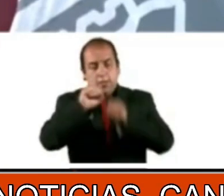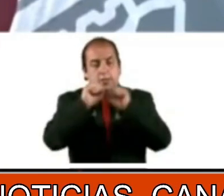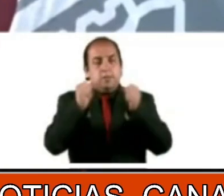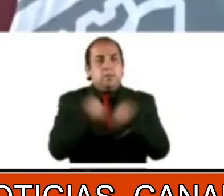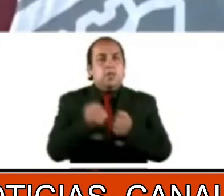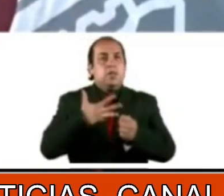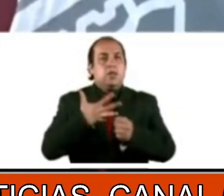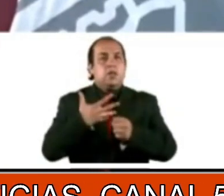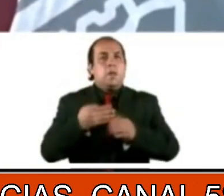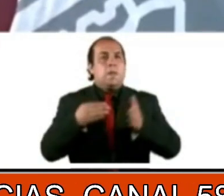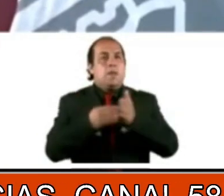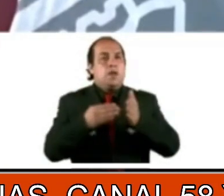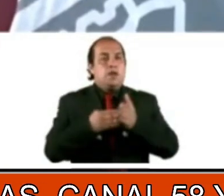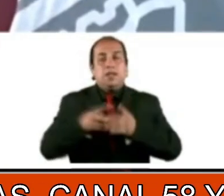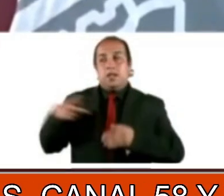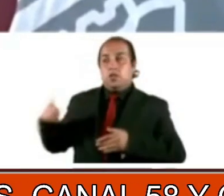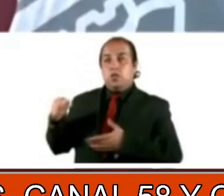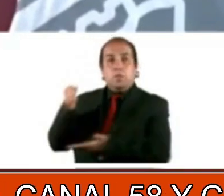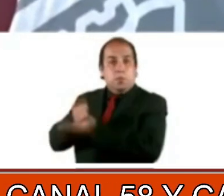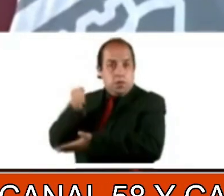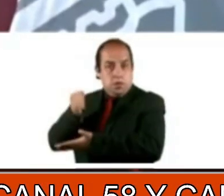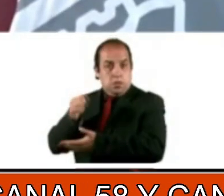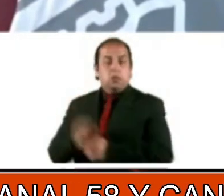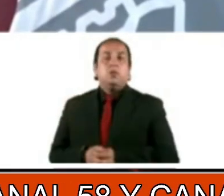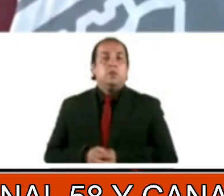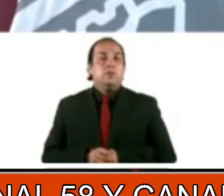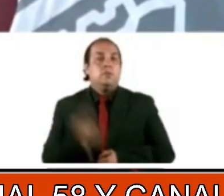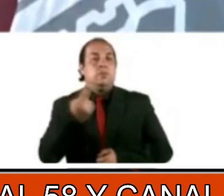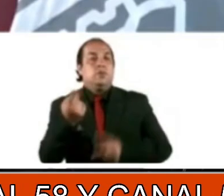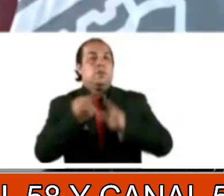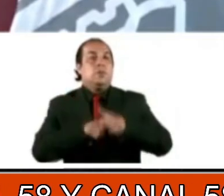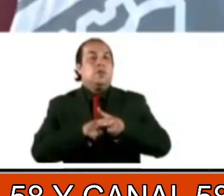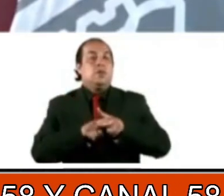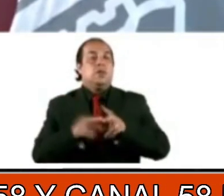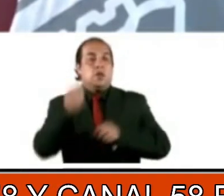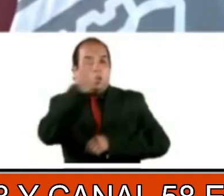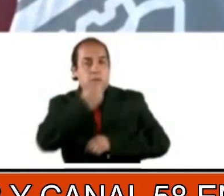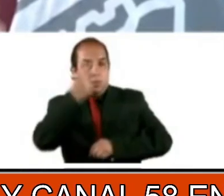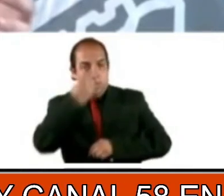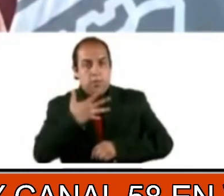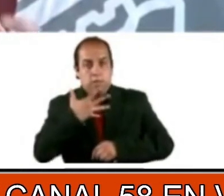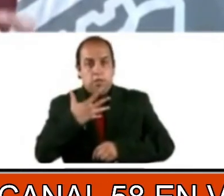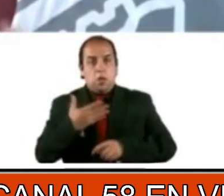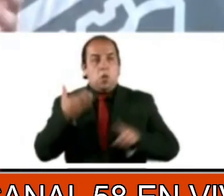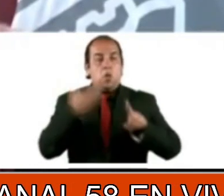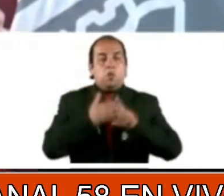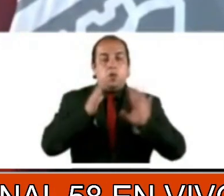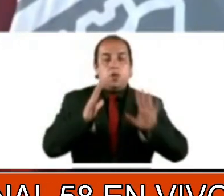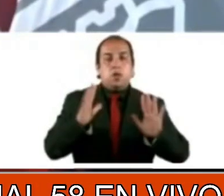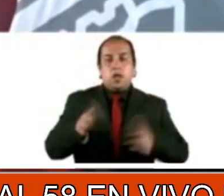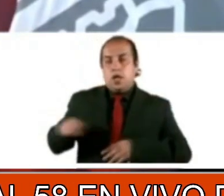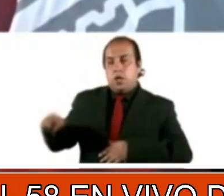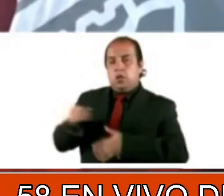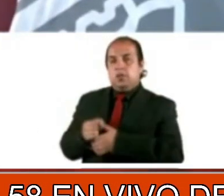y que es marca registrada de la empresa, debe de empezar el análisis a partir de las causas inmediatas que ya determinaron